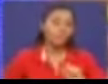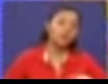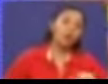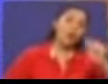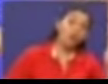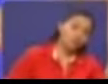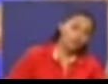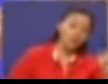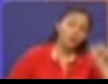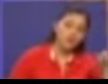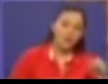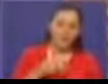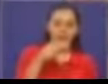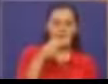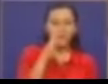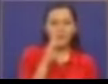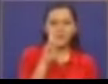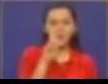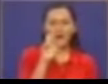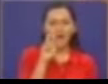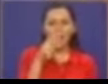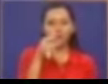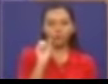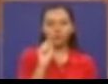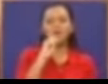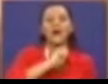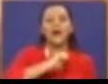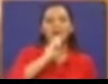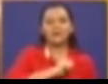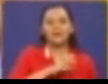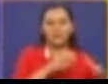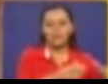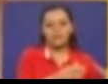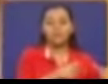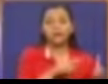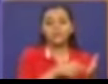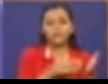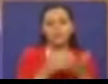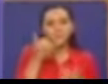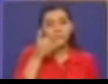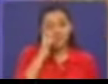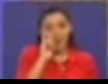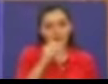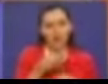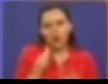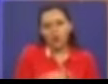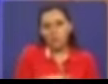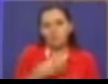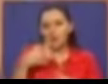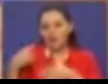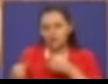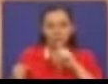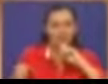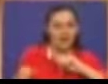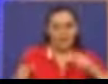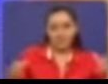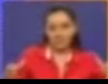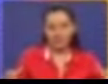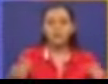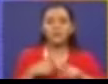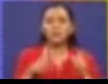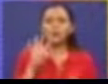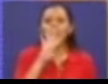ya la primera generación de ganado de mucho mejor raza para leche, para carne. ¿Pero por qué